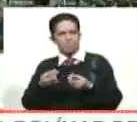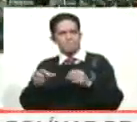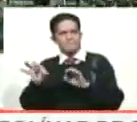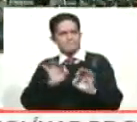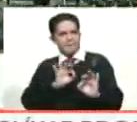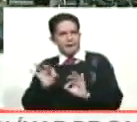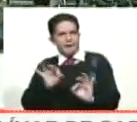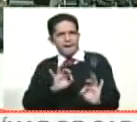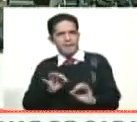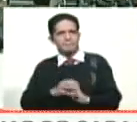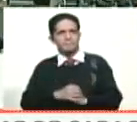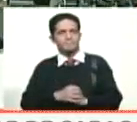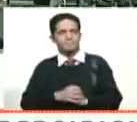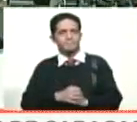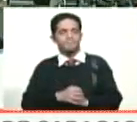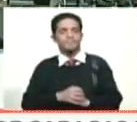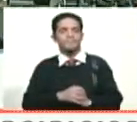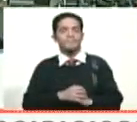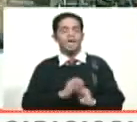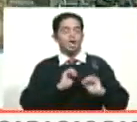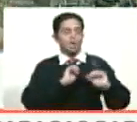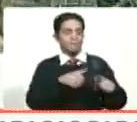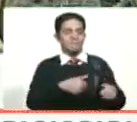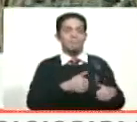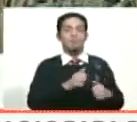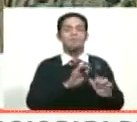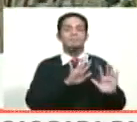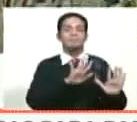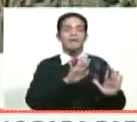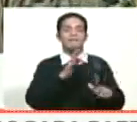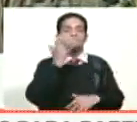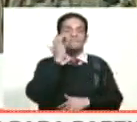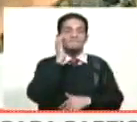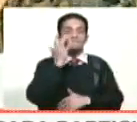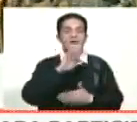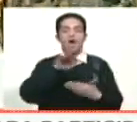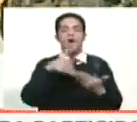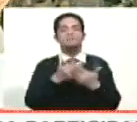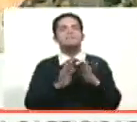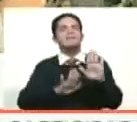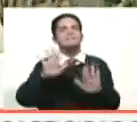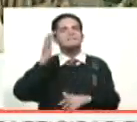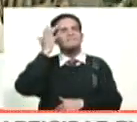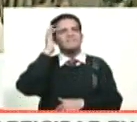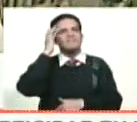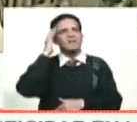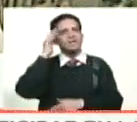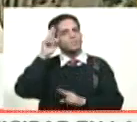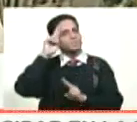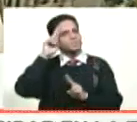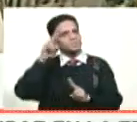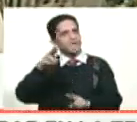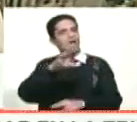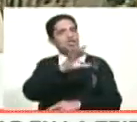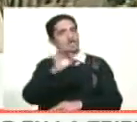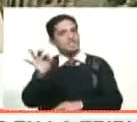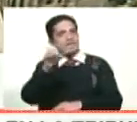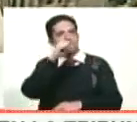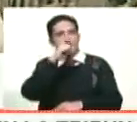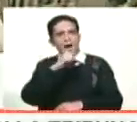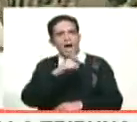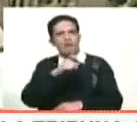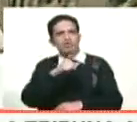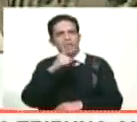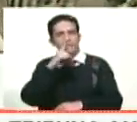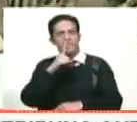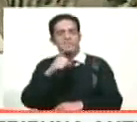Y vamos del 10 de febrero al 15 de febrero, en homenaje a los 200 años de Angostura, en